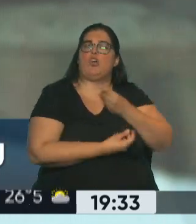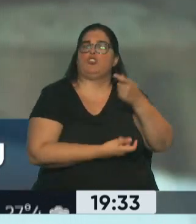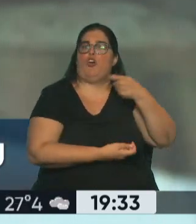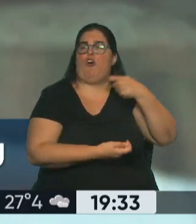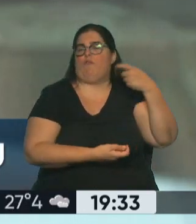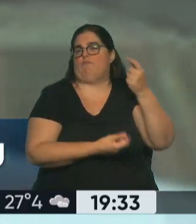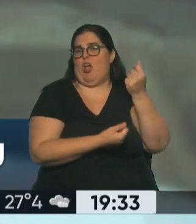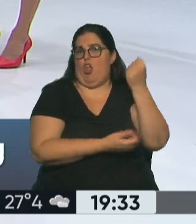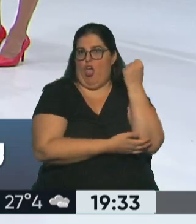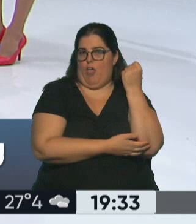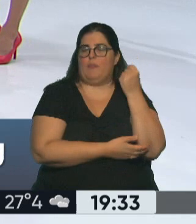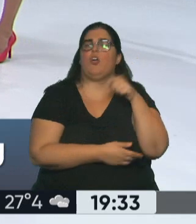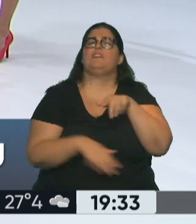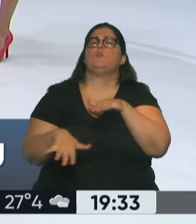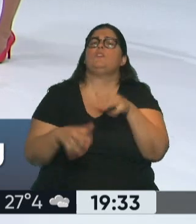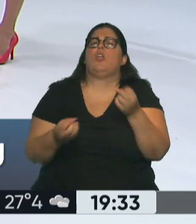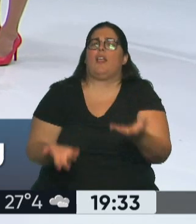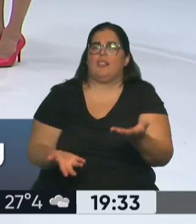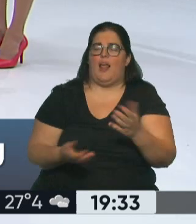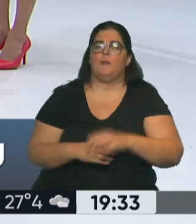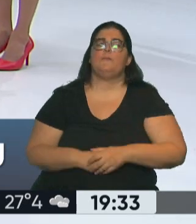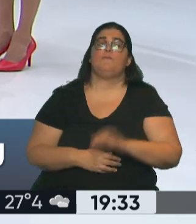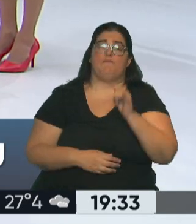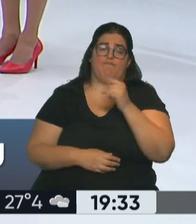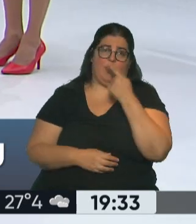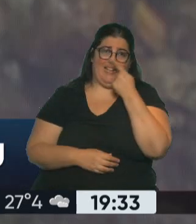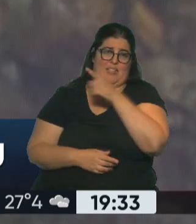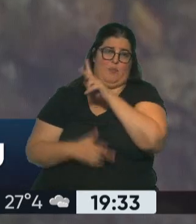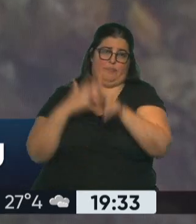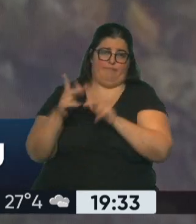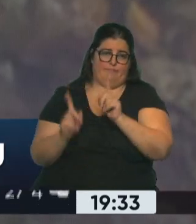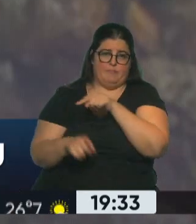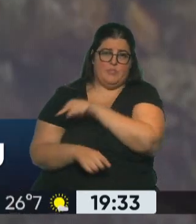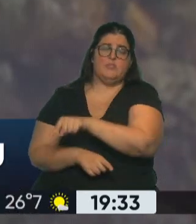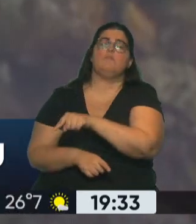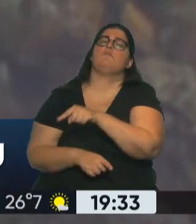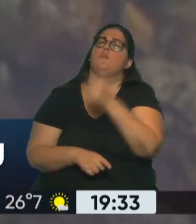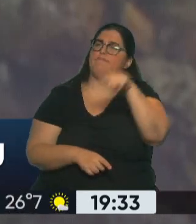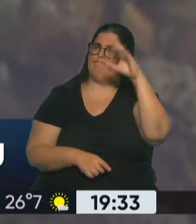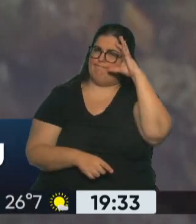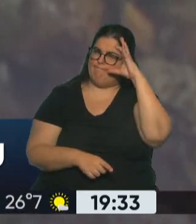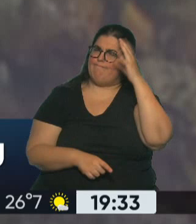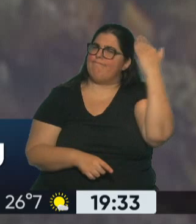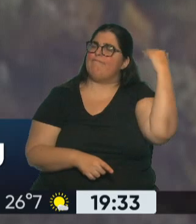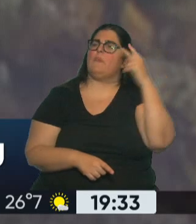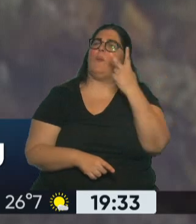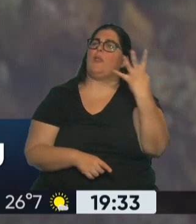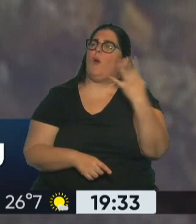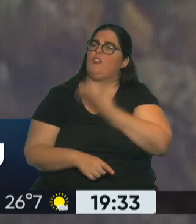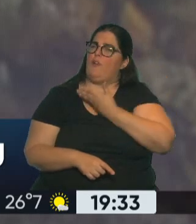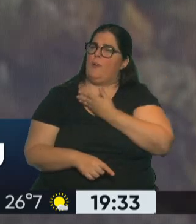cuadro de situación, Leticia Martínez? Sí, Diana, interesante lo que remarcabas, porque recordemos que cuando empezó el 24 de febrero